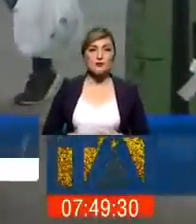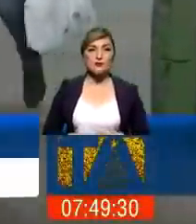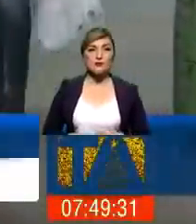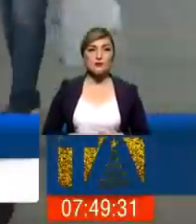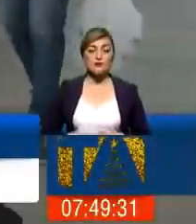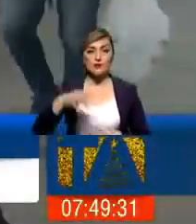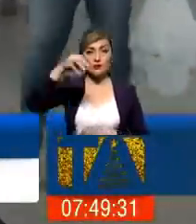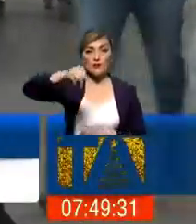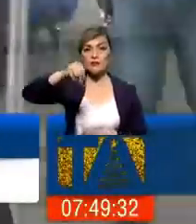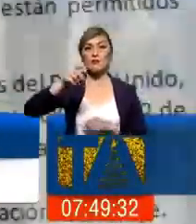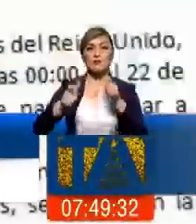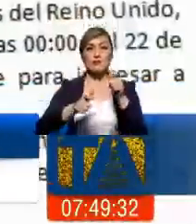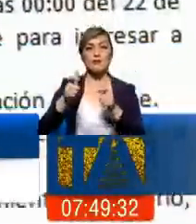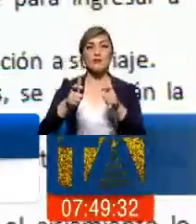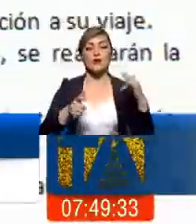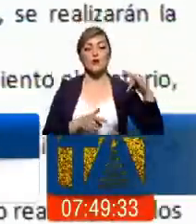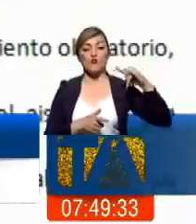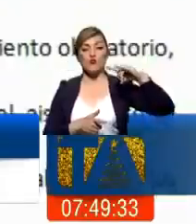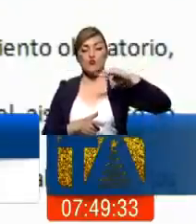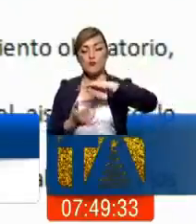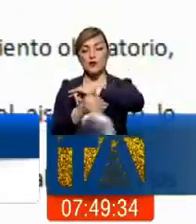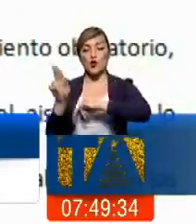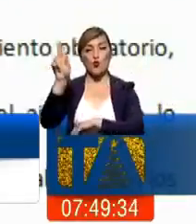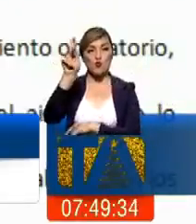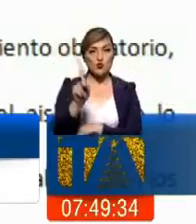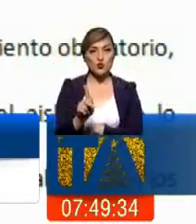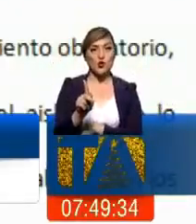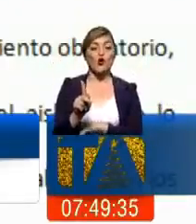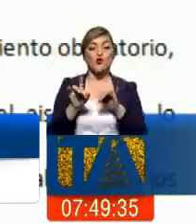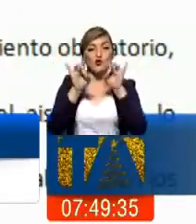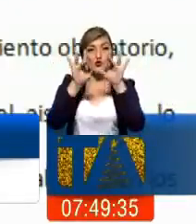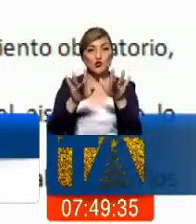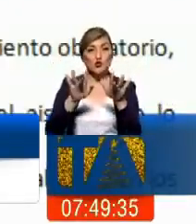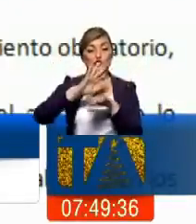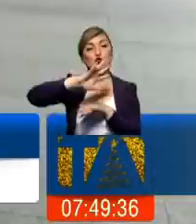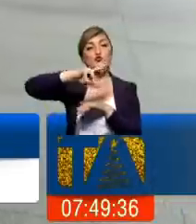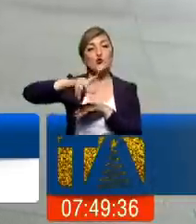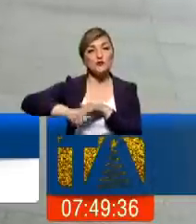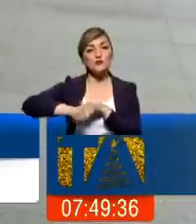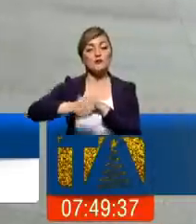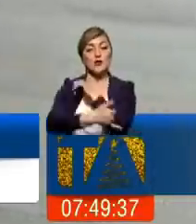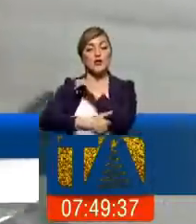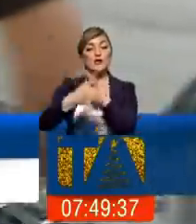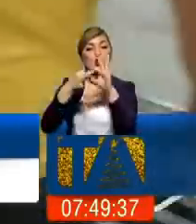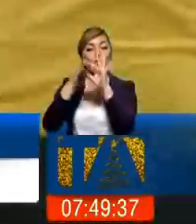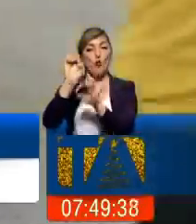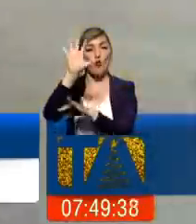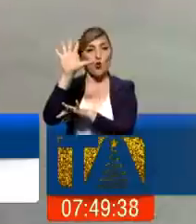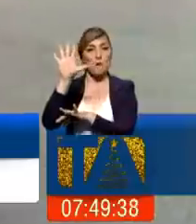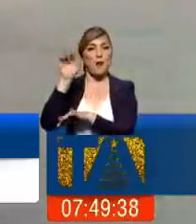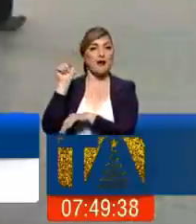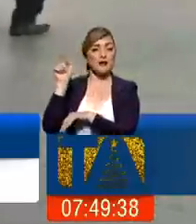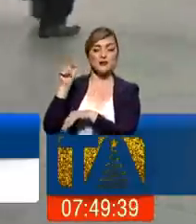Desde este martes, los pasajeros provenientes de Reino Unido, Australia, Sudáfrica y países de la Unión Europea deben cumplir con un